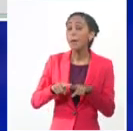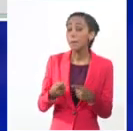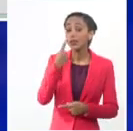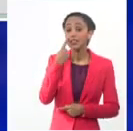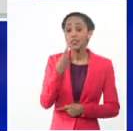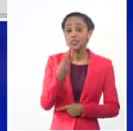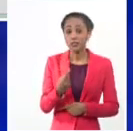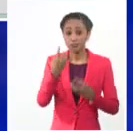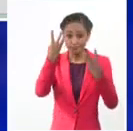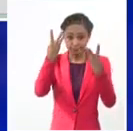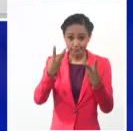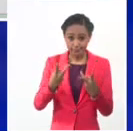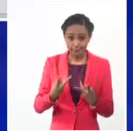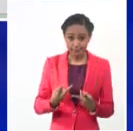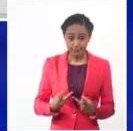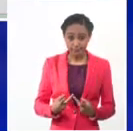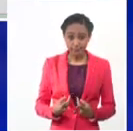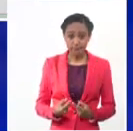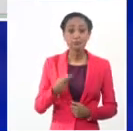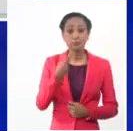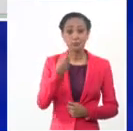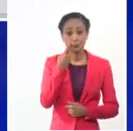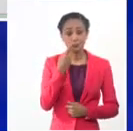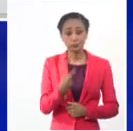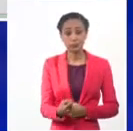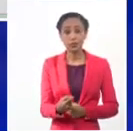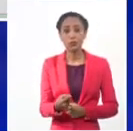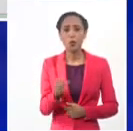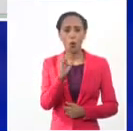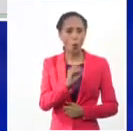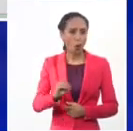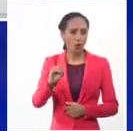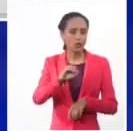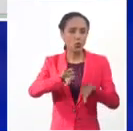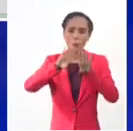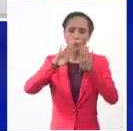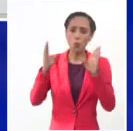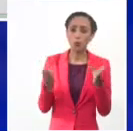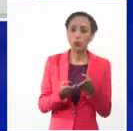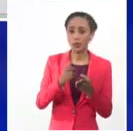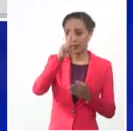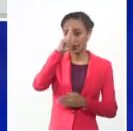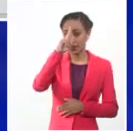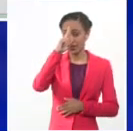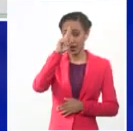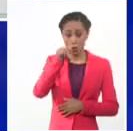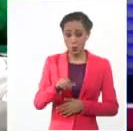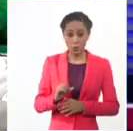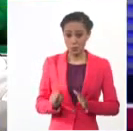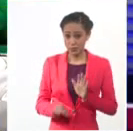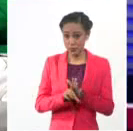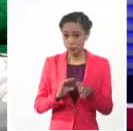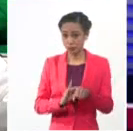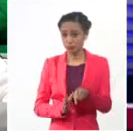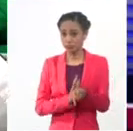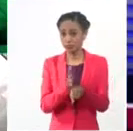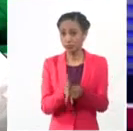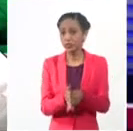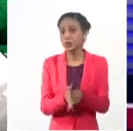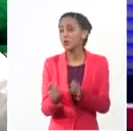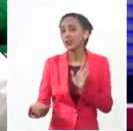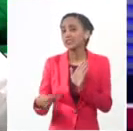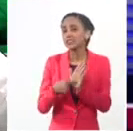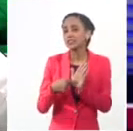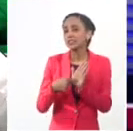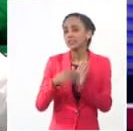cifra que la Organización Mundial de la Salud, desde el principio de la pandemia, lo marcó como